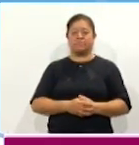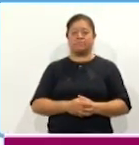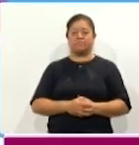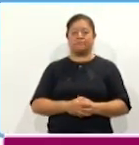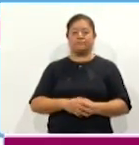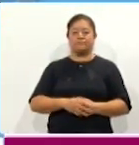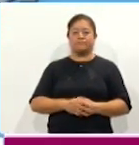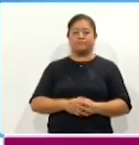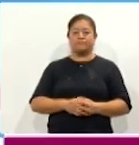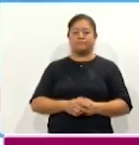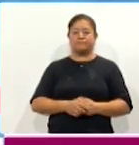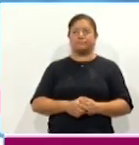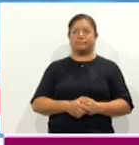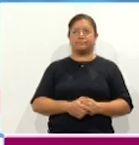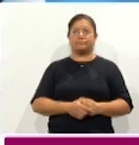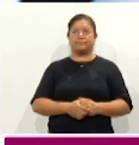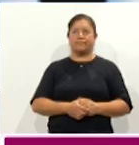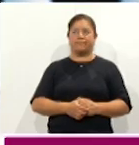Coracid Noticias